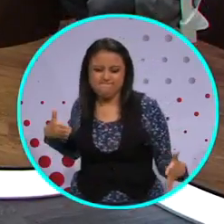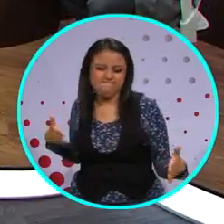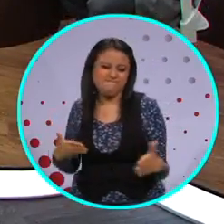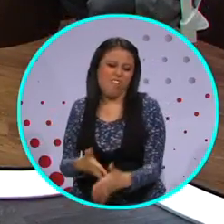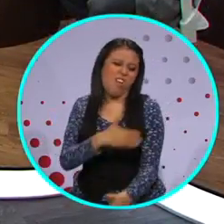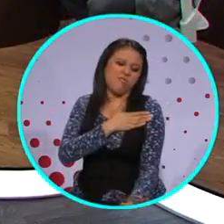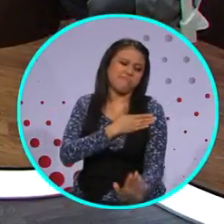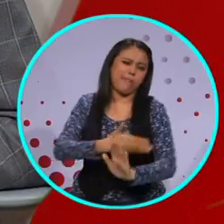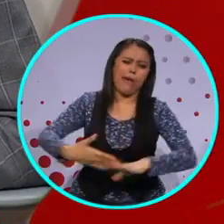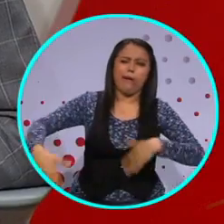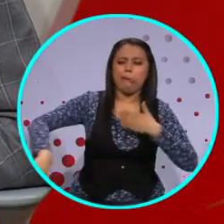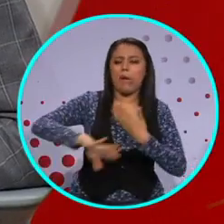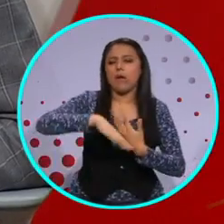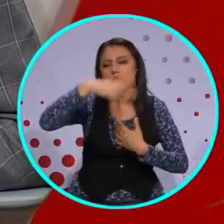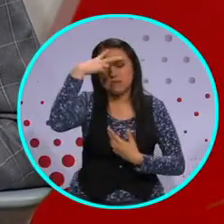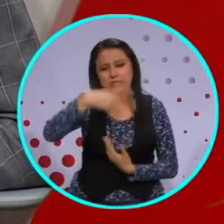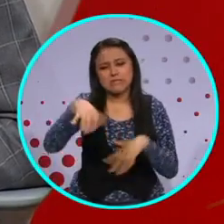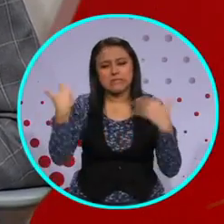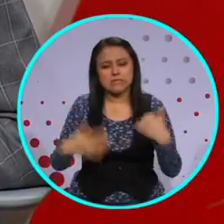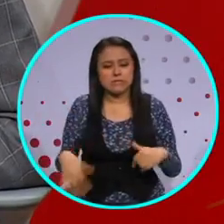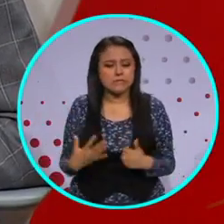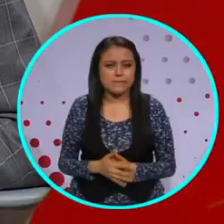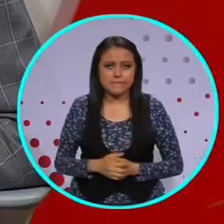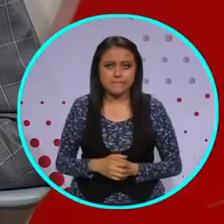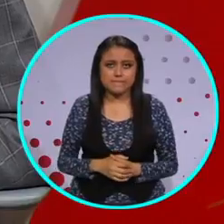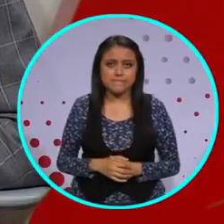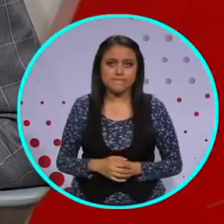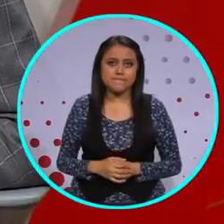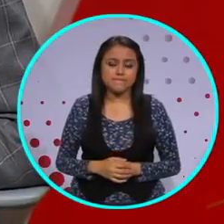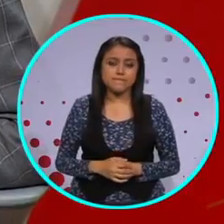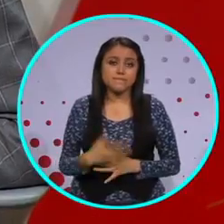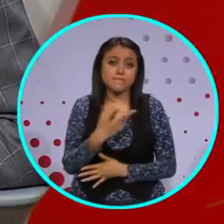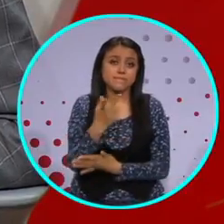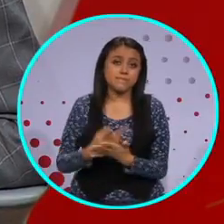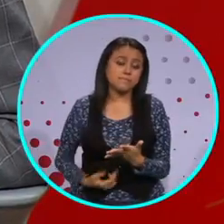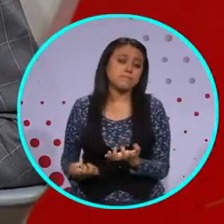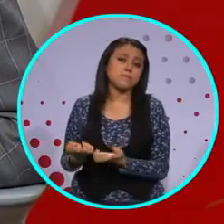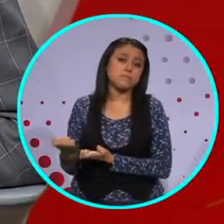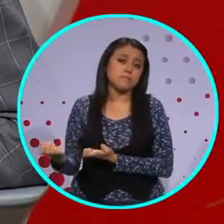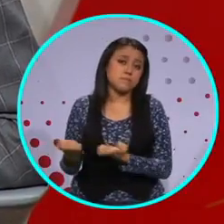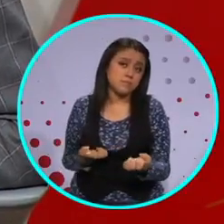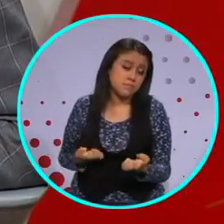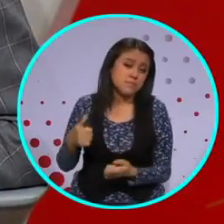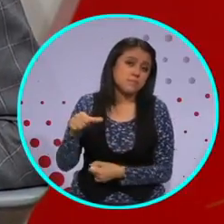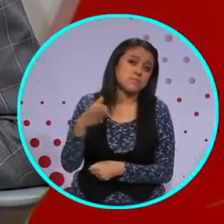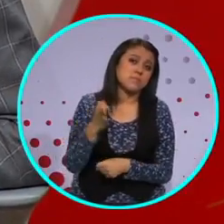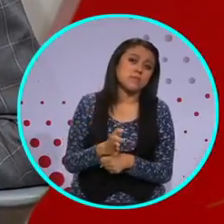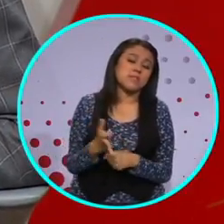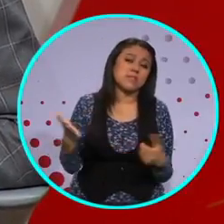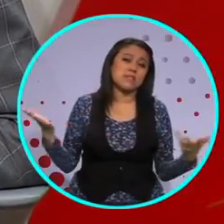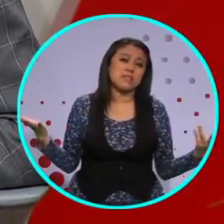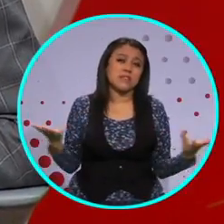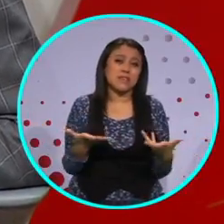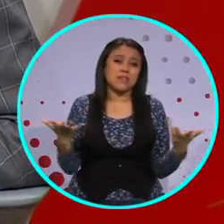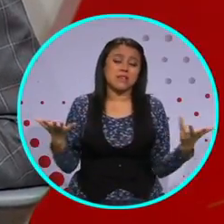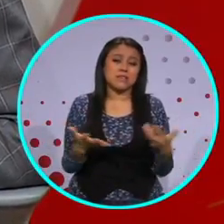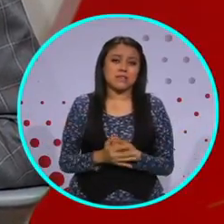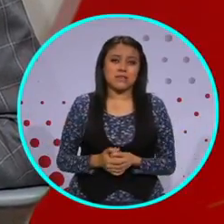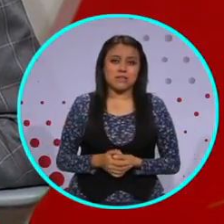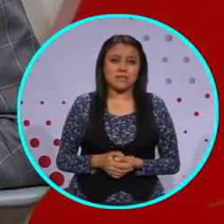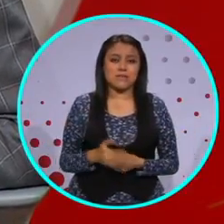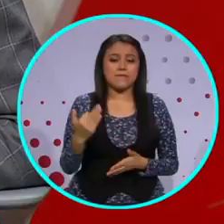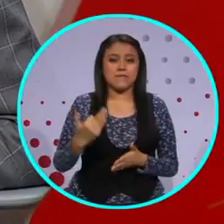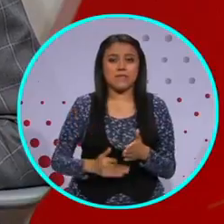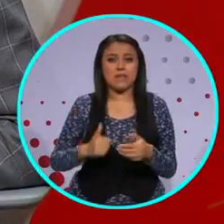mexicanos estamos ahí es donde donde programas donde ejercicios como los que se hacen en este programa a finales de